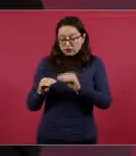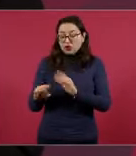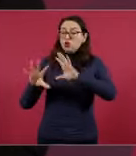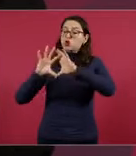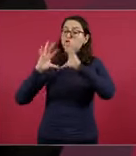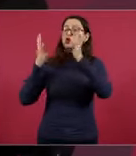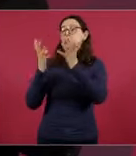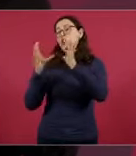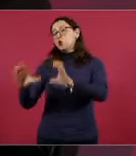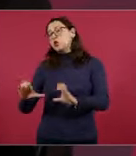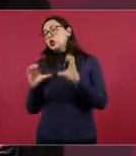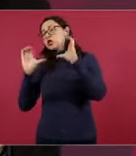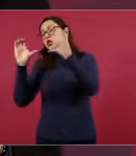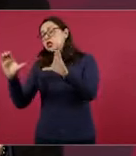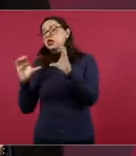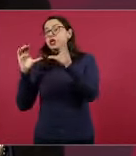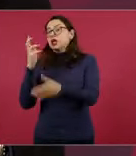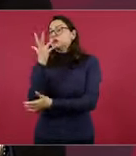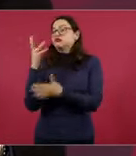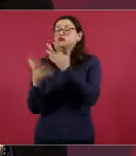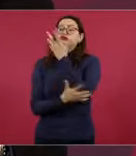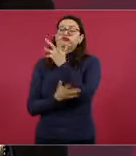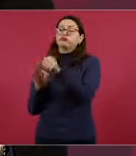si ellos